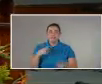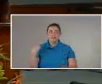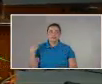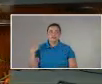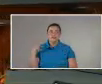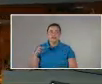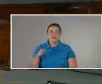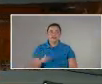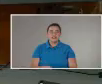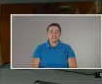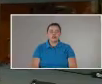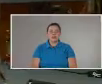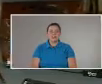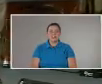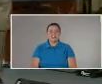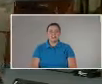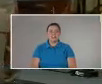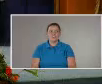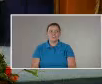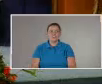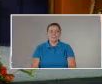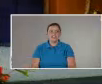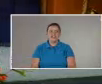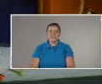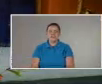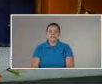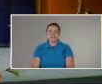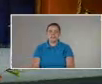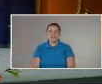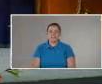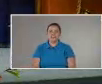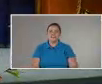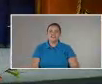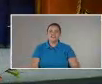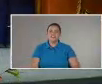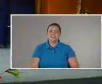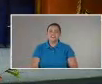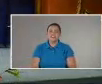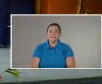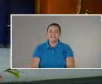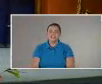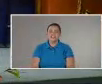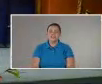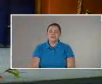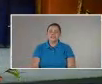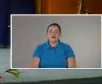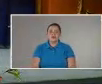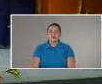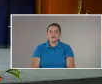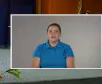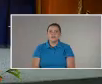Pero a veces no hablamos de ese tiempo, hermano, porque nadie quiere hablar de ese tiempo.